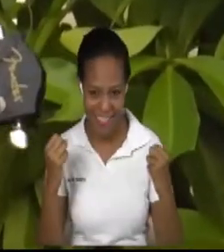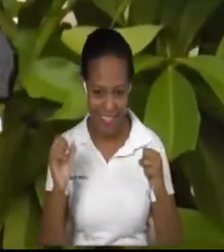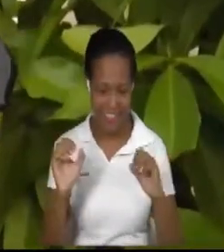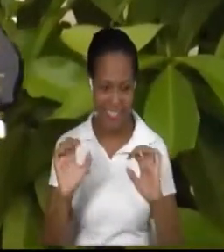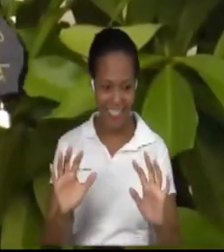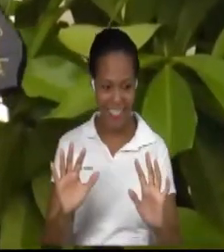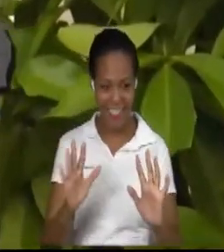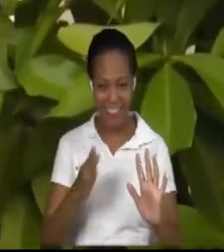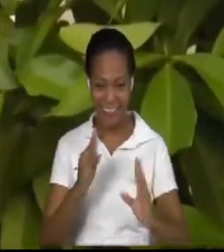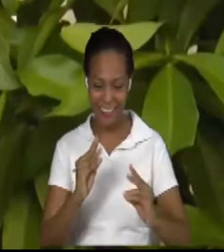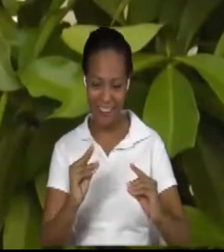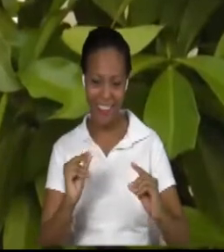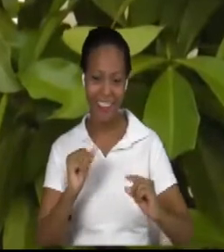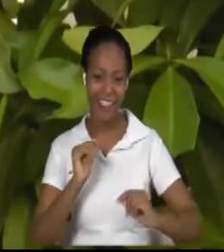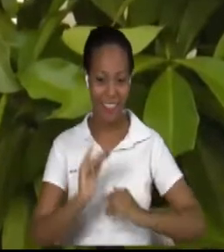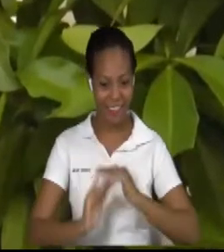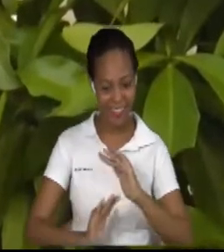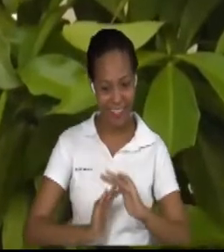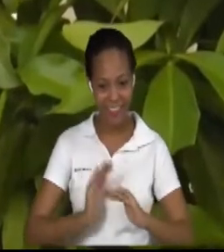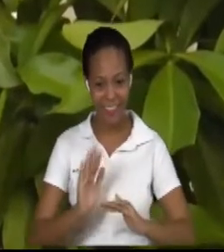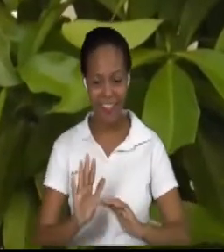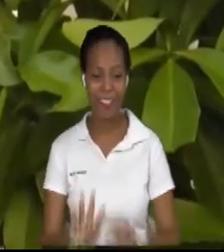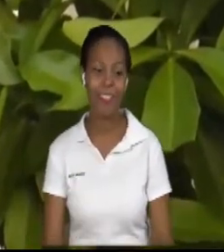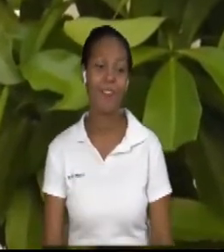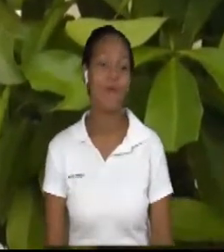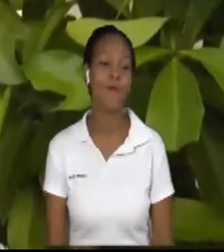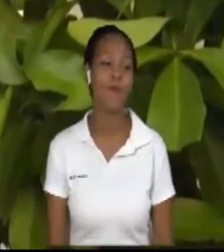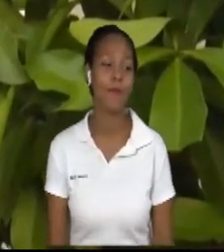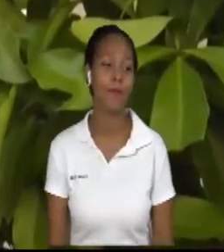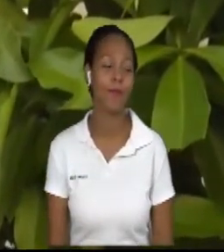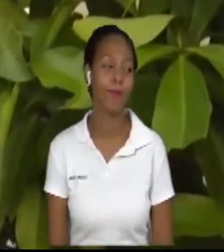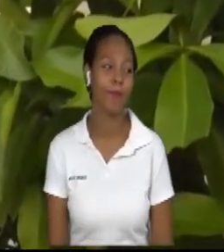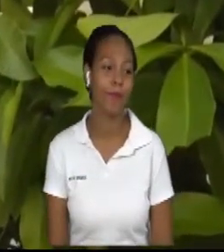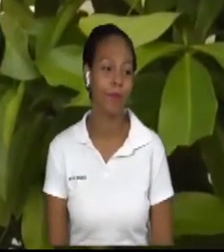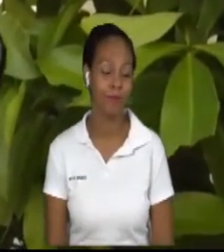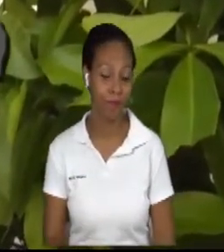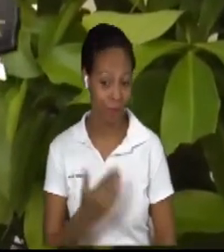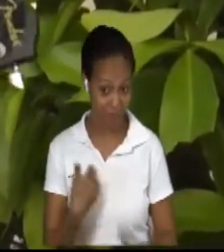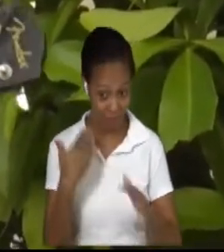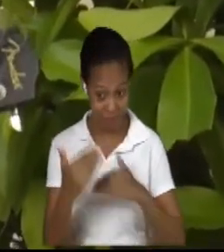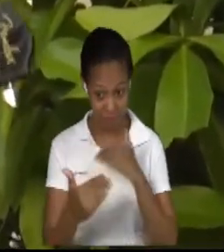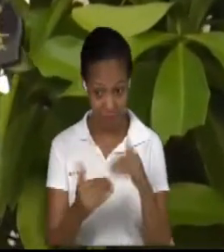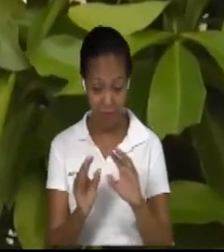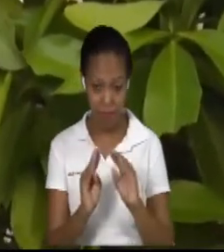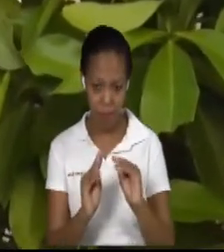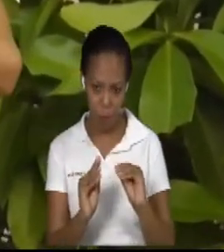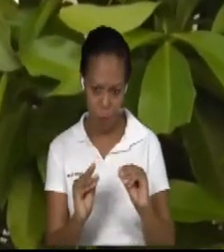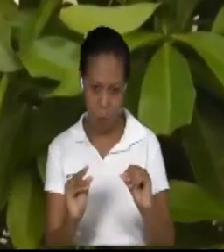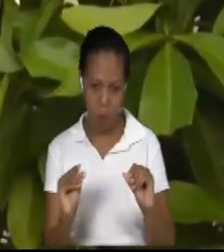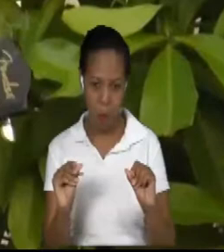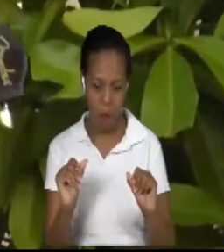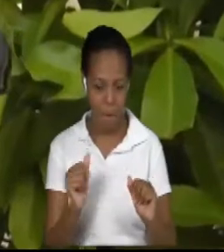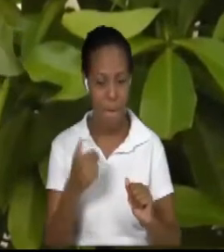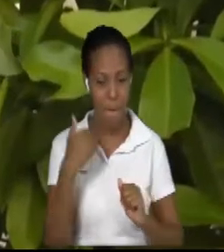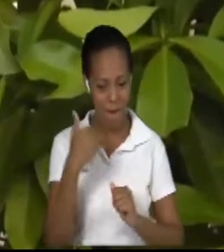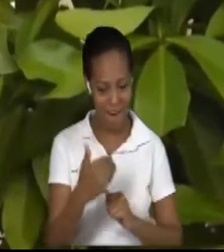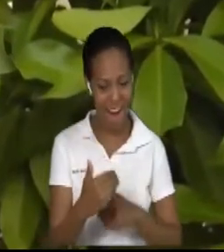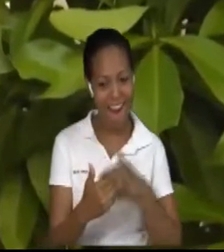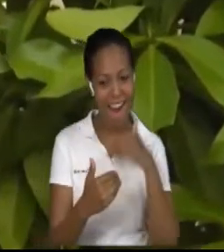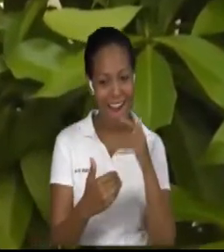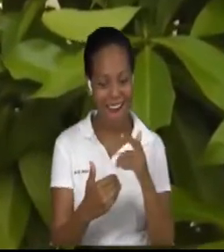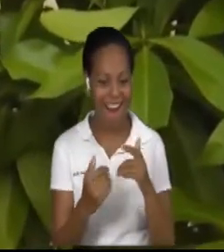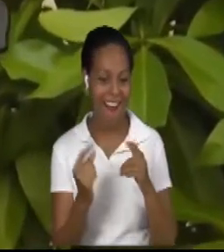viaje. Que pensamos lento, después salvaje. Pasito, pasito, suave, suavecito. Nos vamos pegando